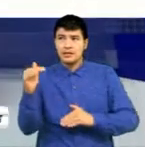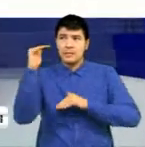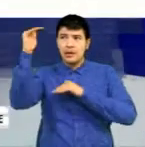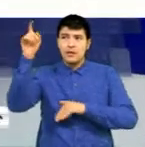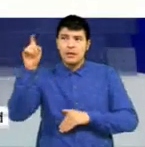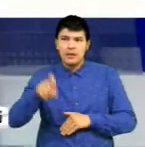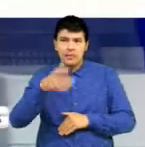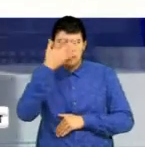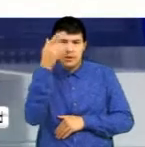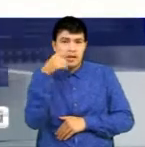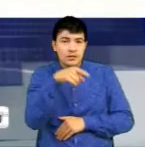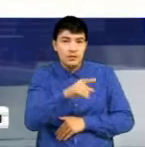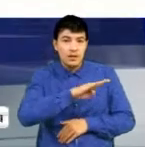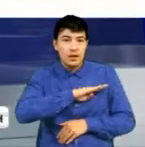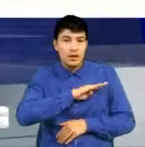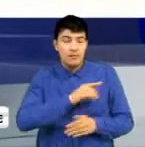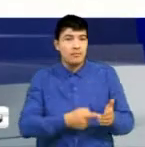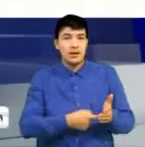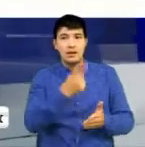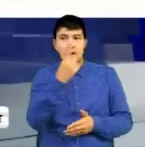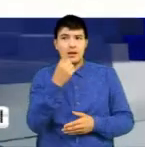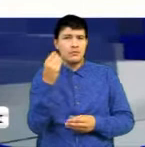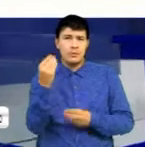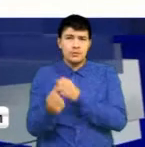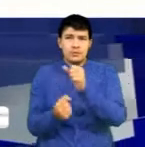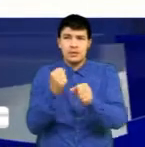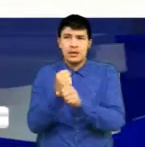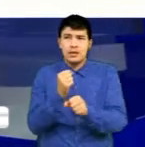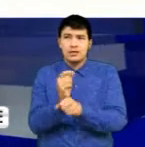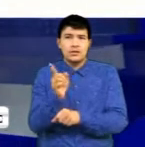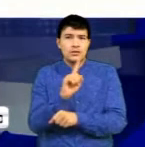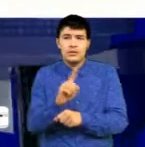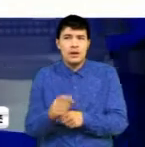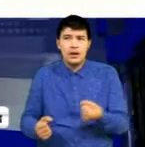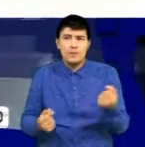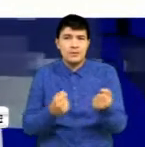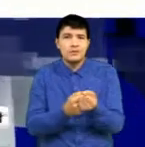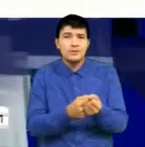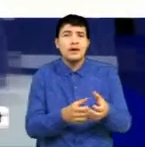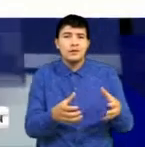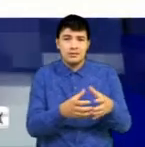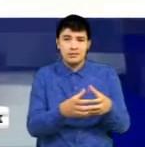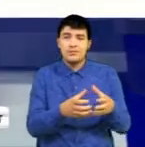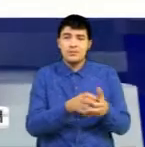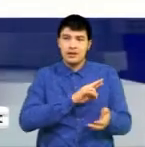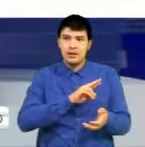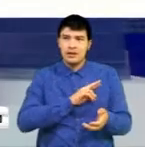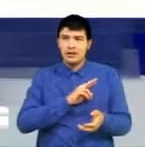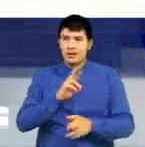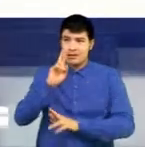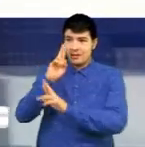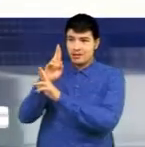ser porque la alcaldía, por primera vez en muchos años, no apoyó a la hermandad. A lo que el representante